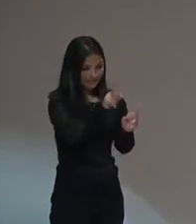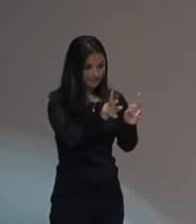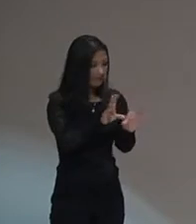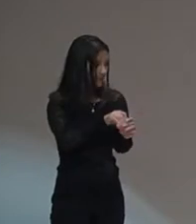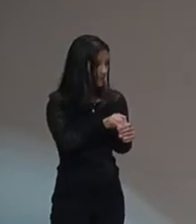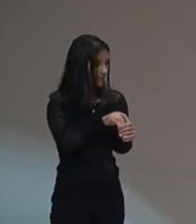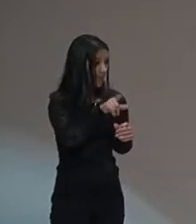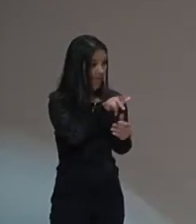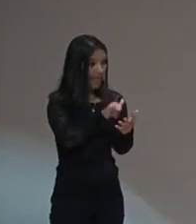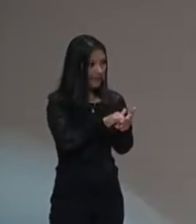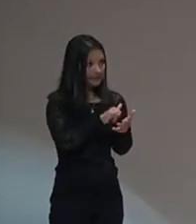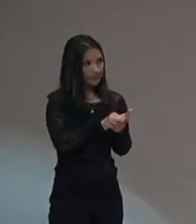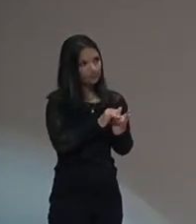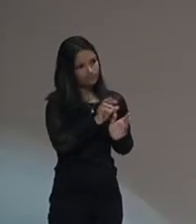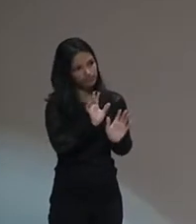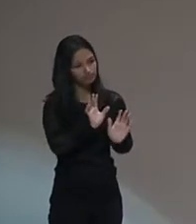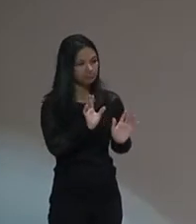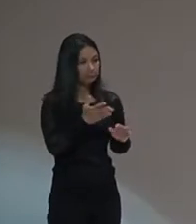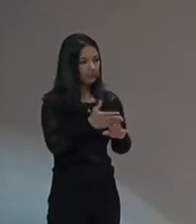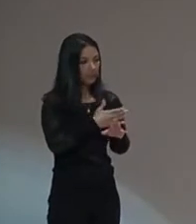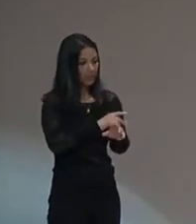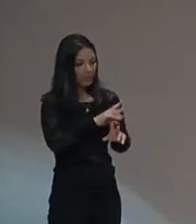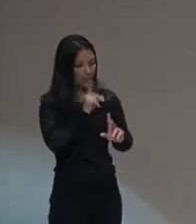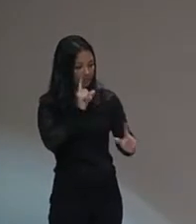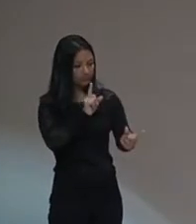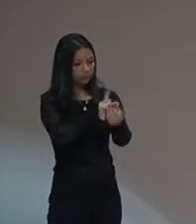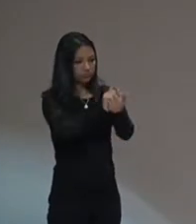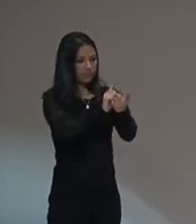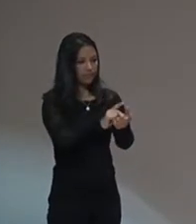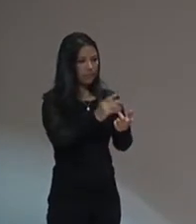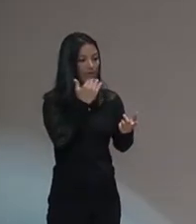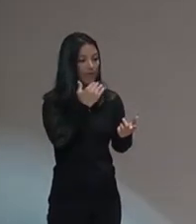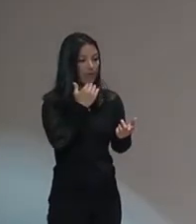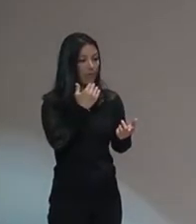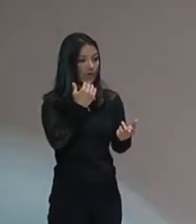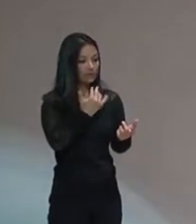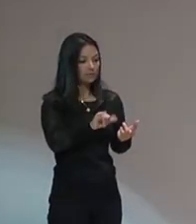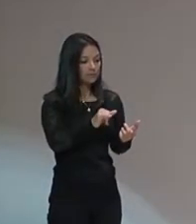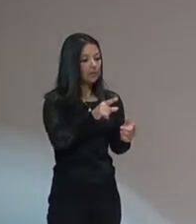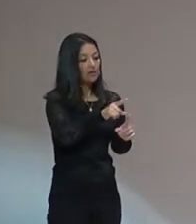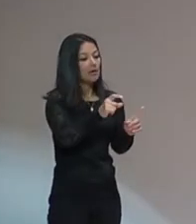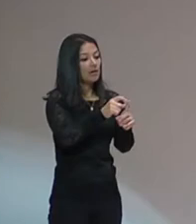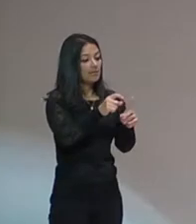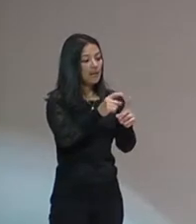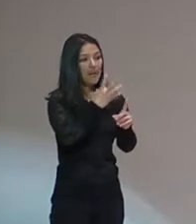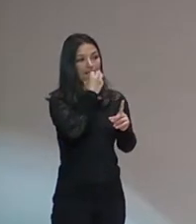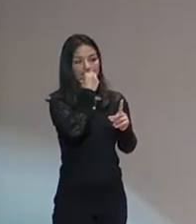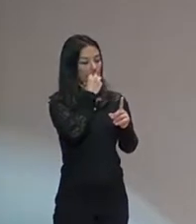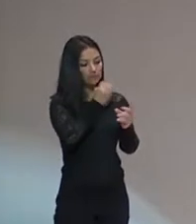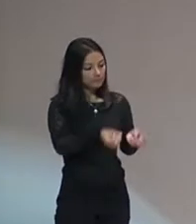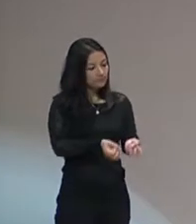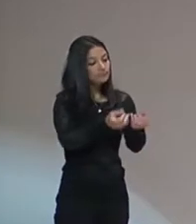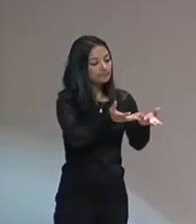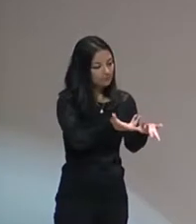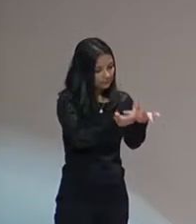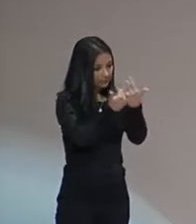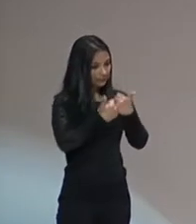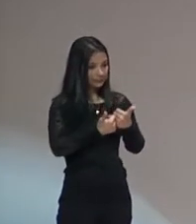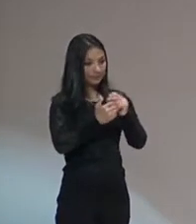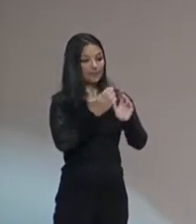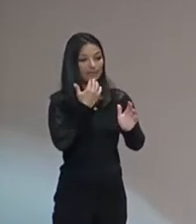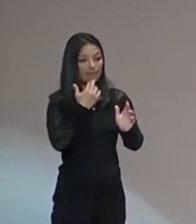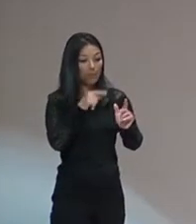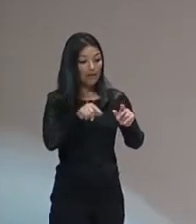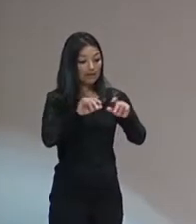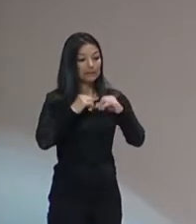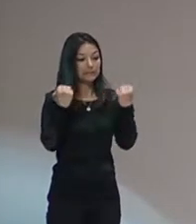Esa proximidad hacia el otro también se descubre cuando le devolvemos la palabra, cuando los maestros en el salón aprendemos